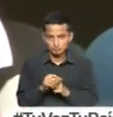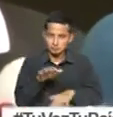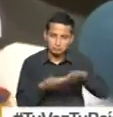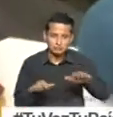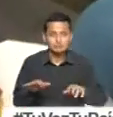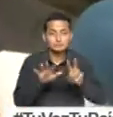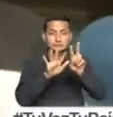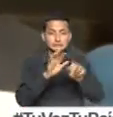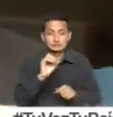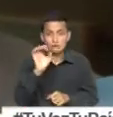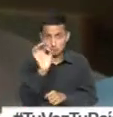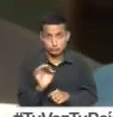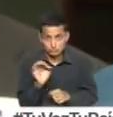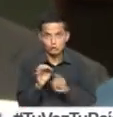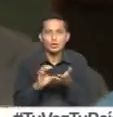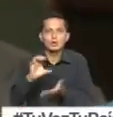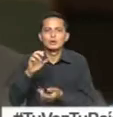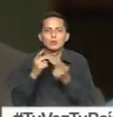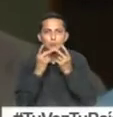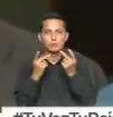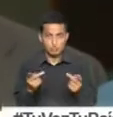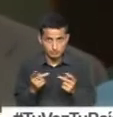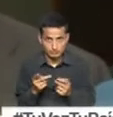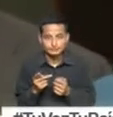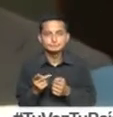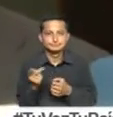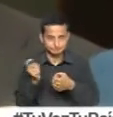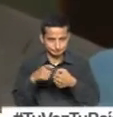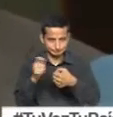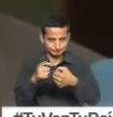70% viene de colegios públicos, ¿no?